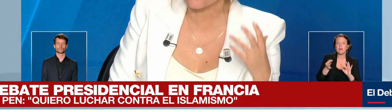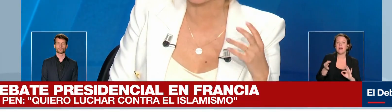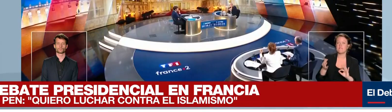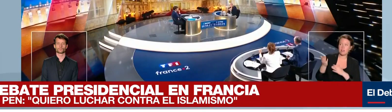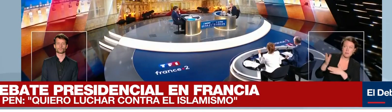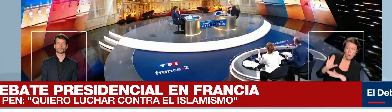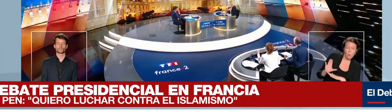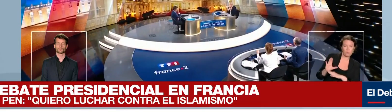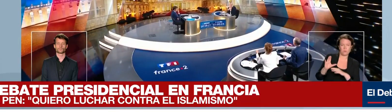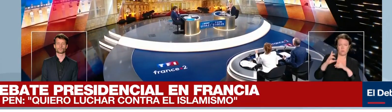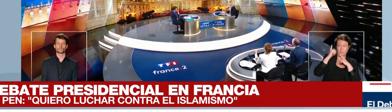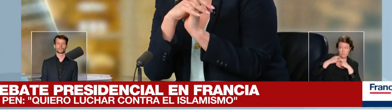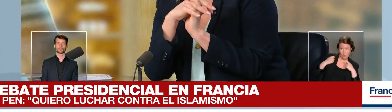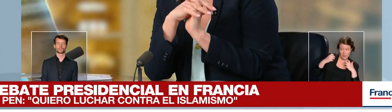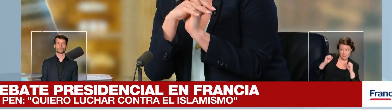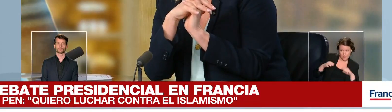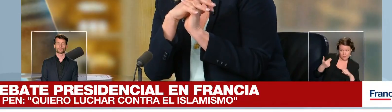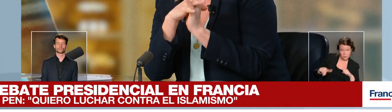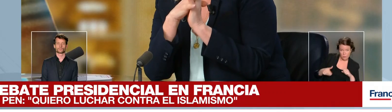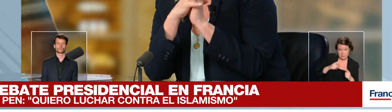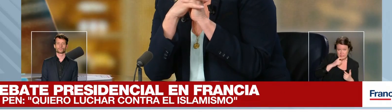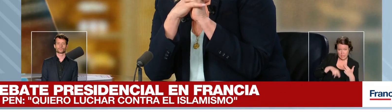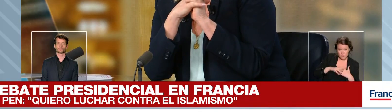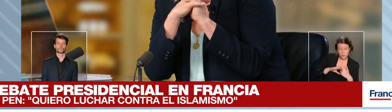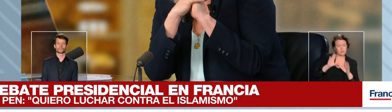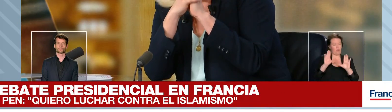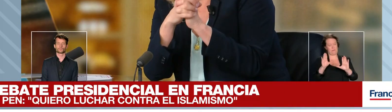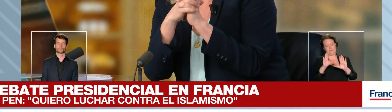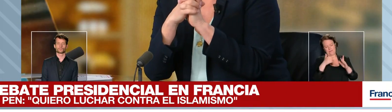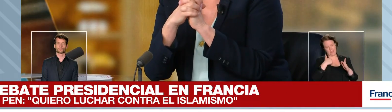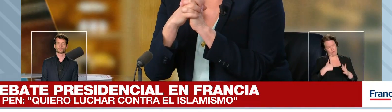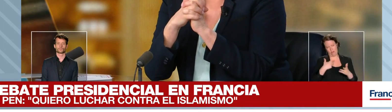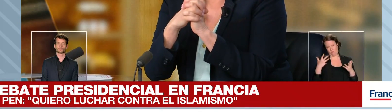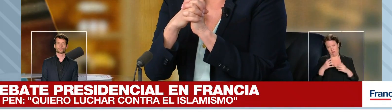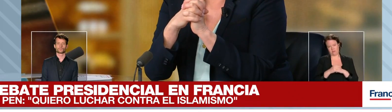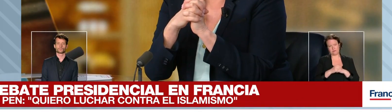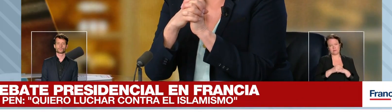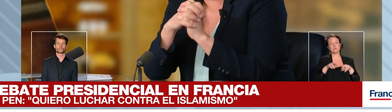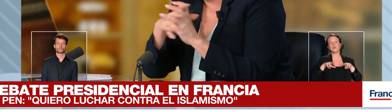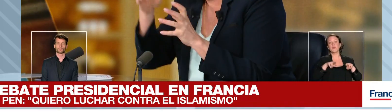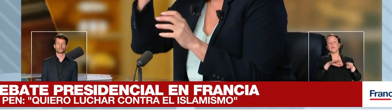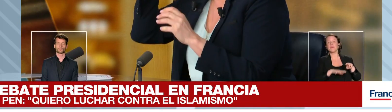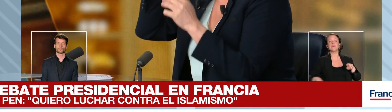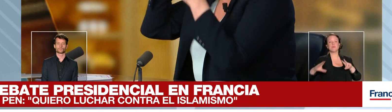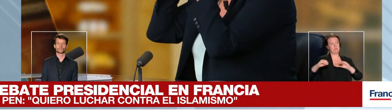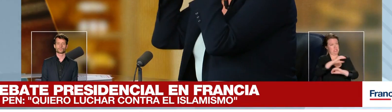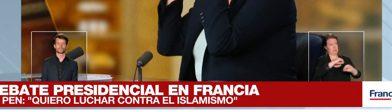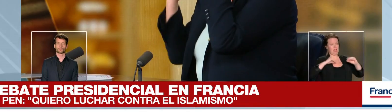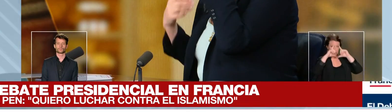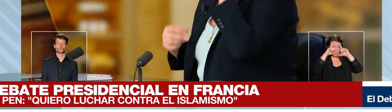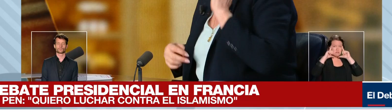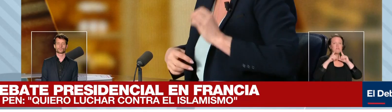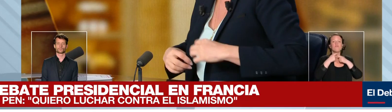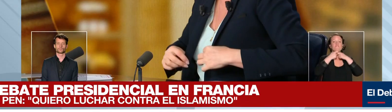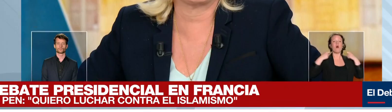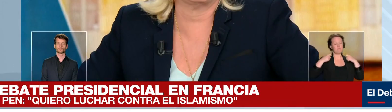usted no ha contestado la pregunta sobre los signos religiosos. Yo estoy a favor de la interdicción del uso del velo en